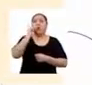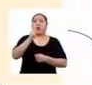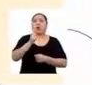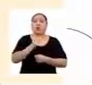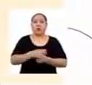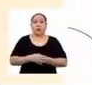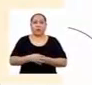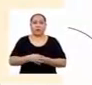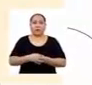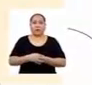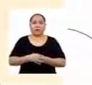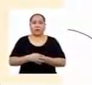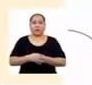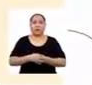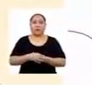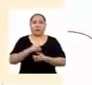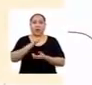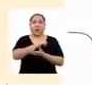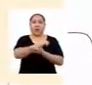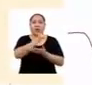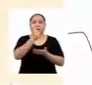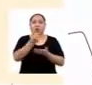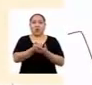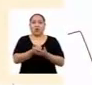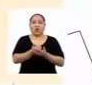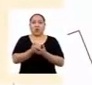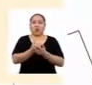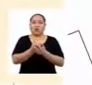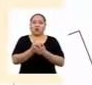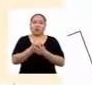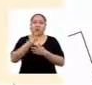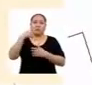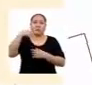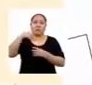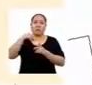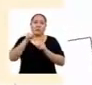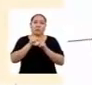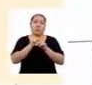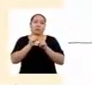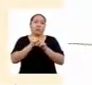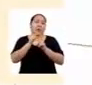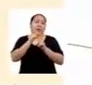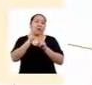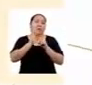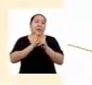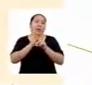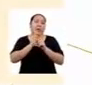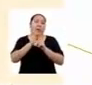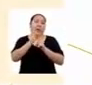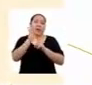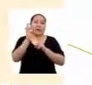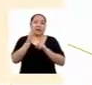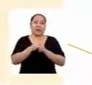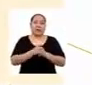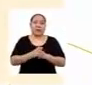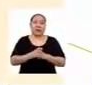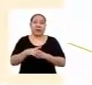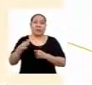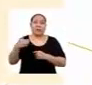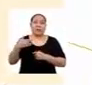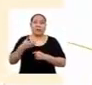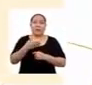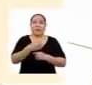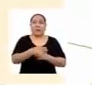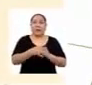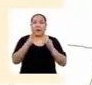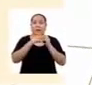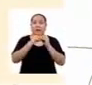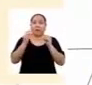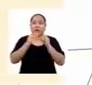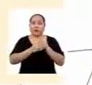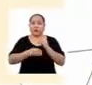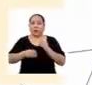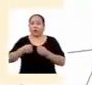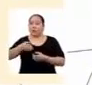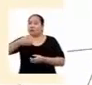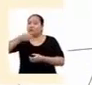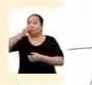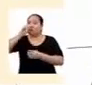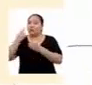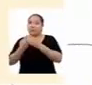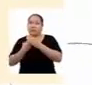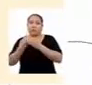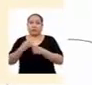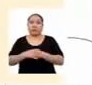alternativa. Arroz, menestra, pescado, fruta y refresco.